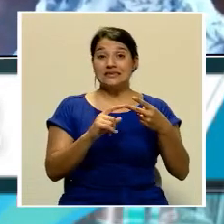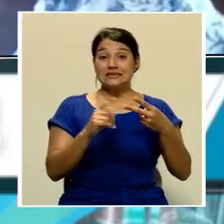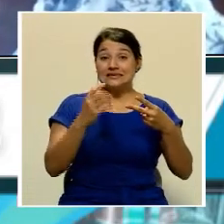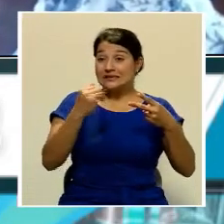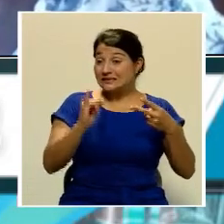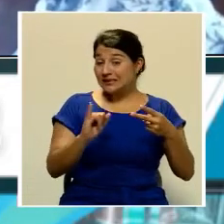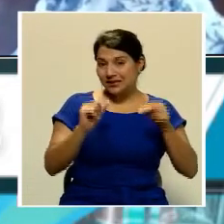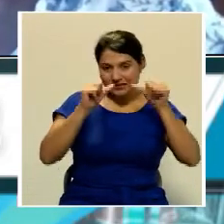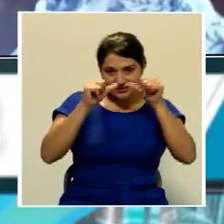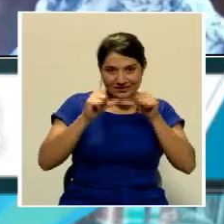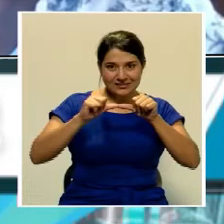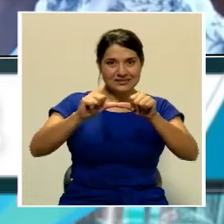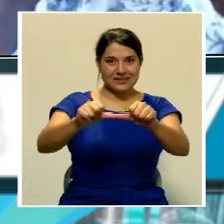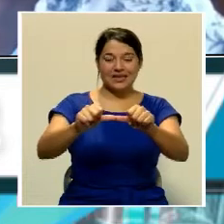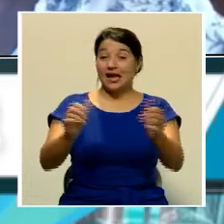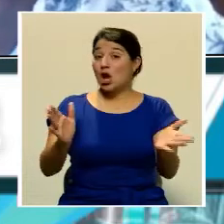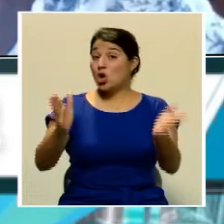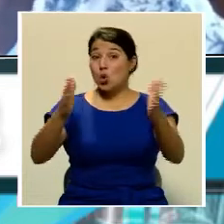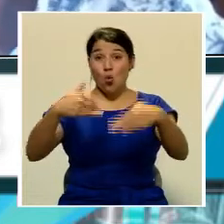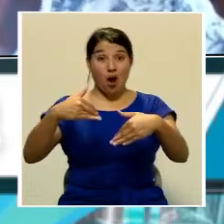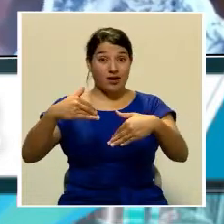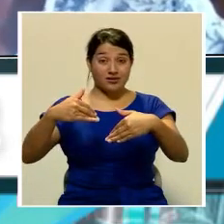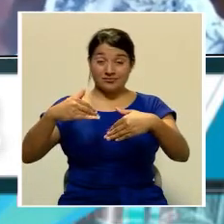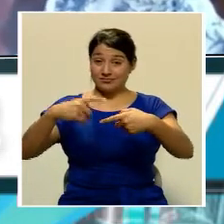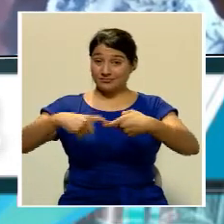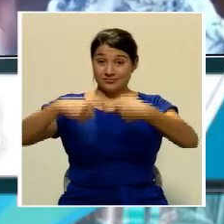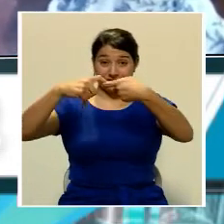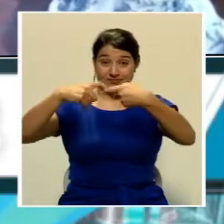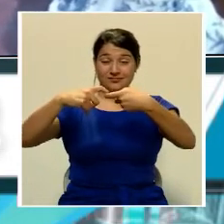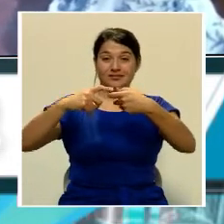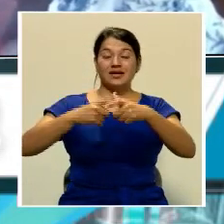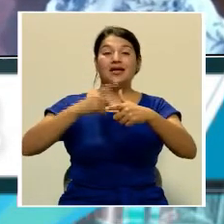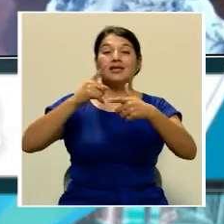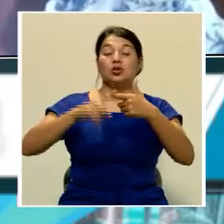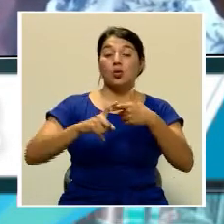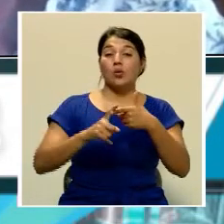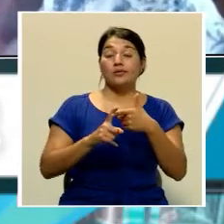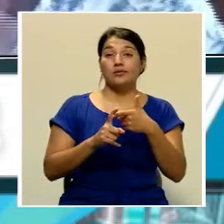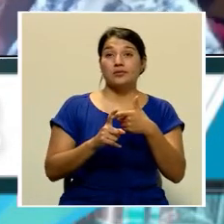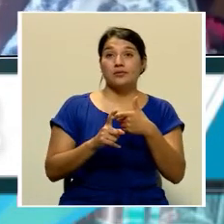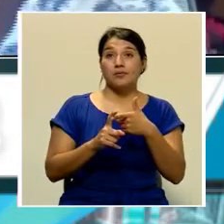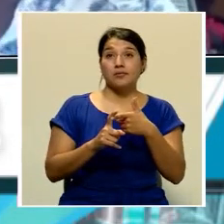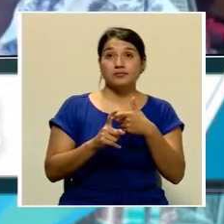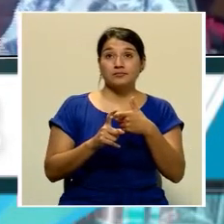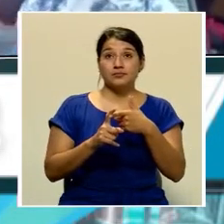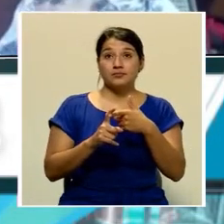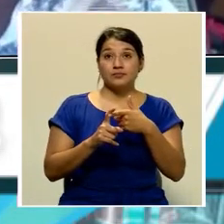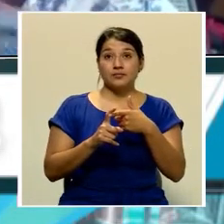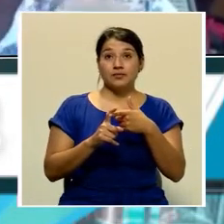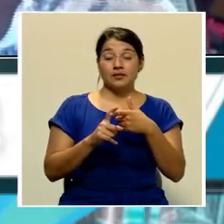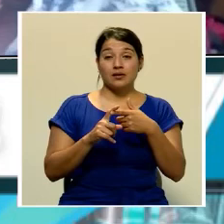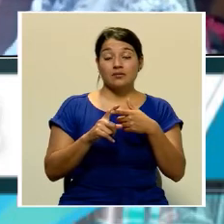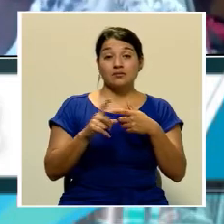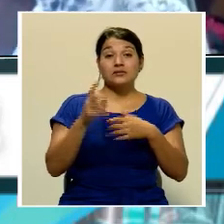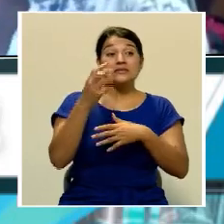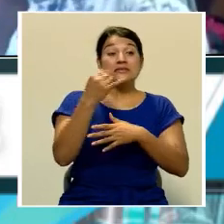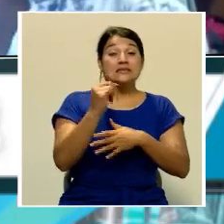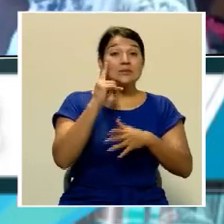calidad, ¿verdad?, podría estar deteriorándose más en aquellos que han tenido una